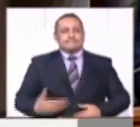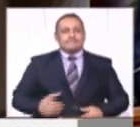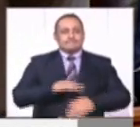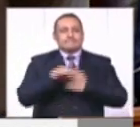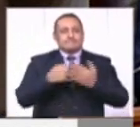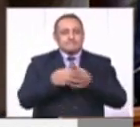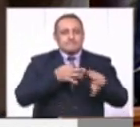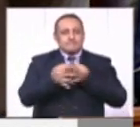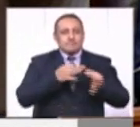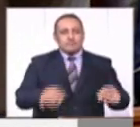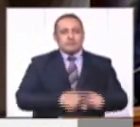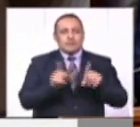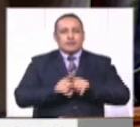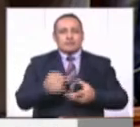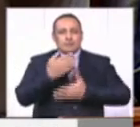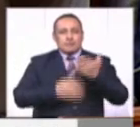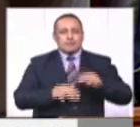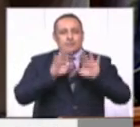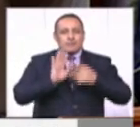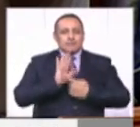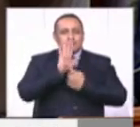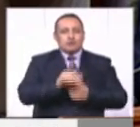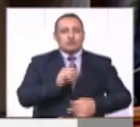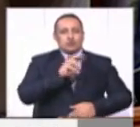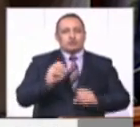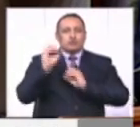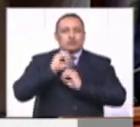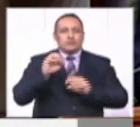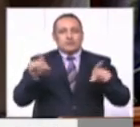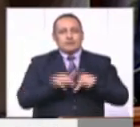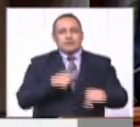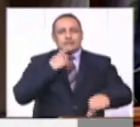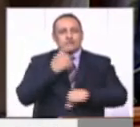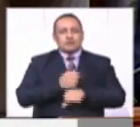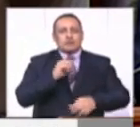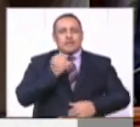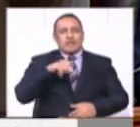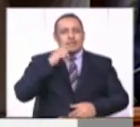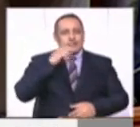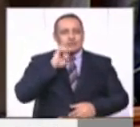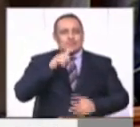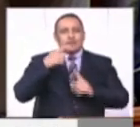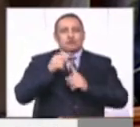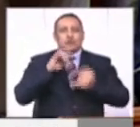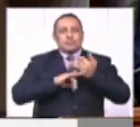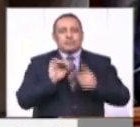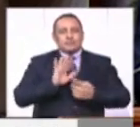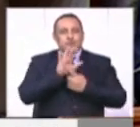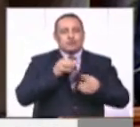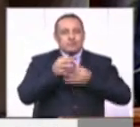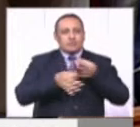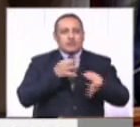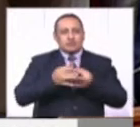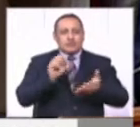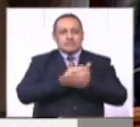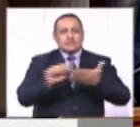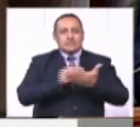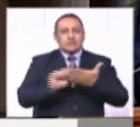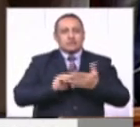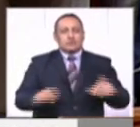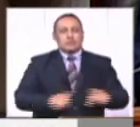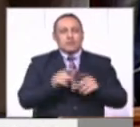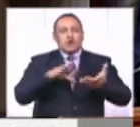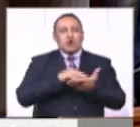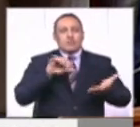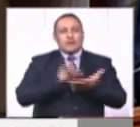descargos mediante escrito presentado el 2 de octubre del 2023 el denunciado Aníbal Torres Vázquez presentó sus descargos escritos copia